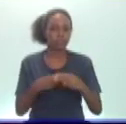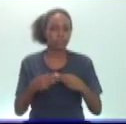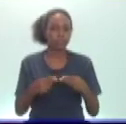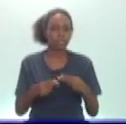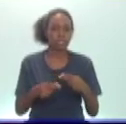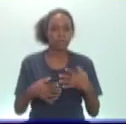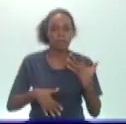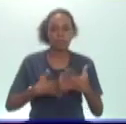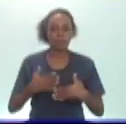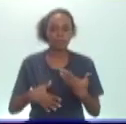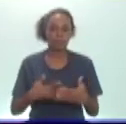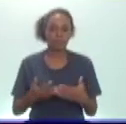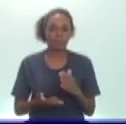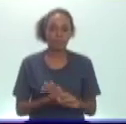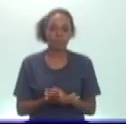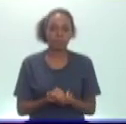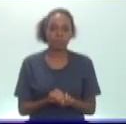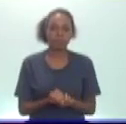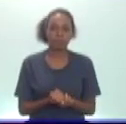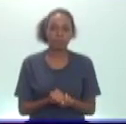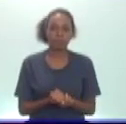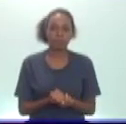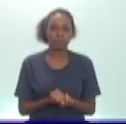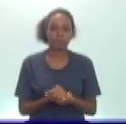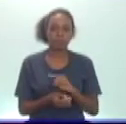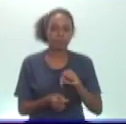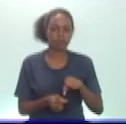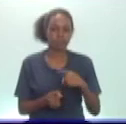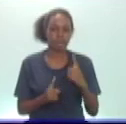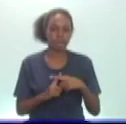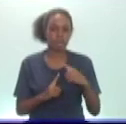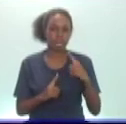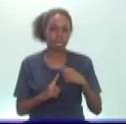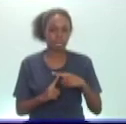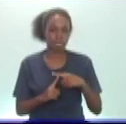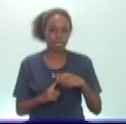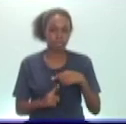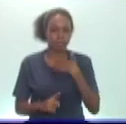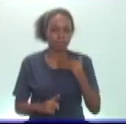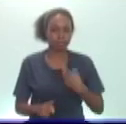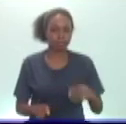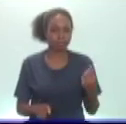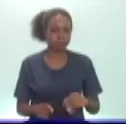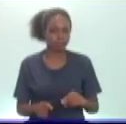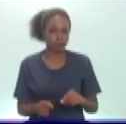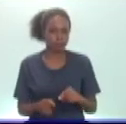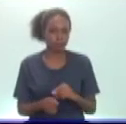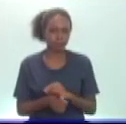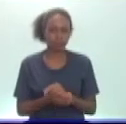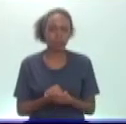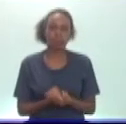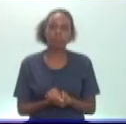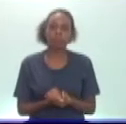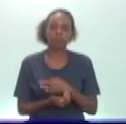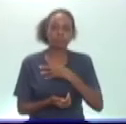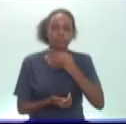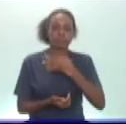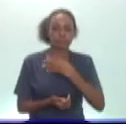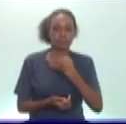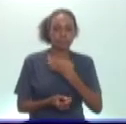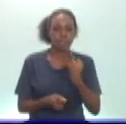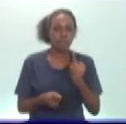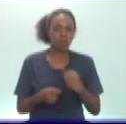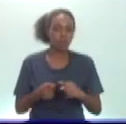pasar al estudio independiente, que es un ejercicio, que es un problema también, lo vamos a explicar. Y tenemos otra